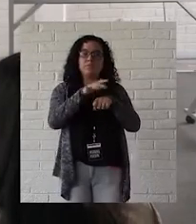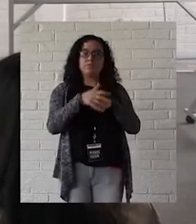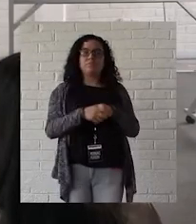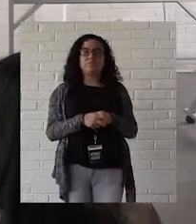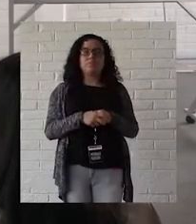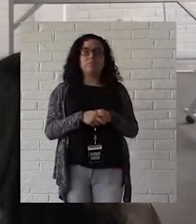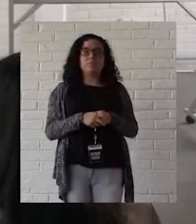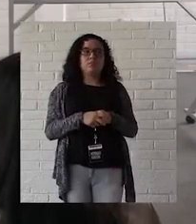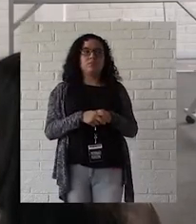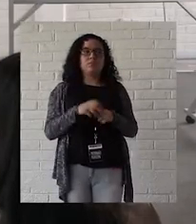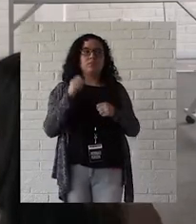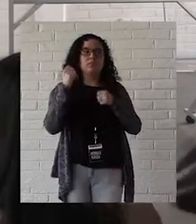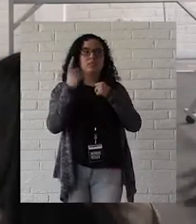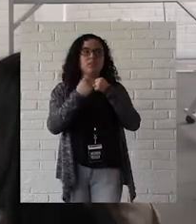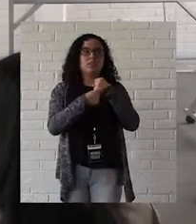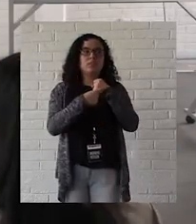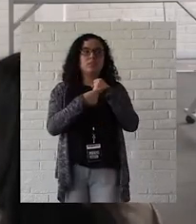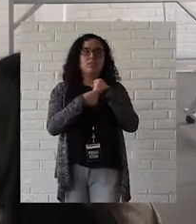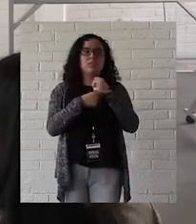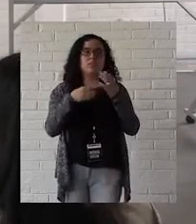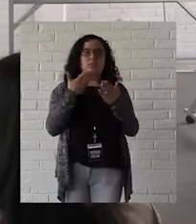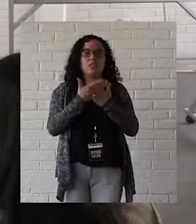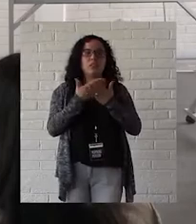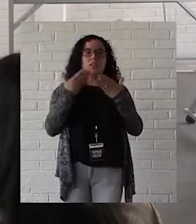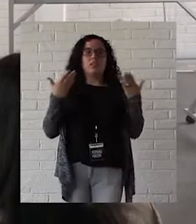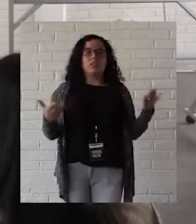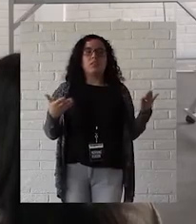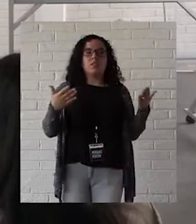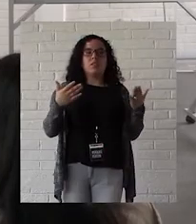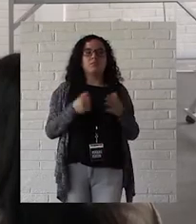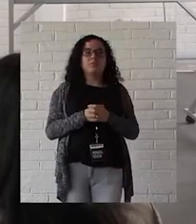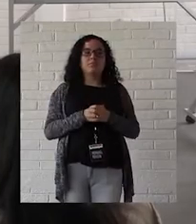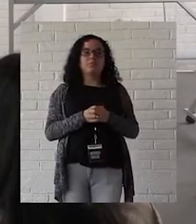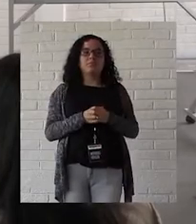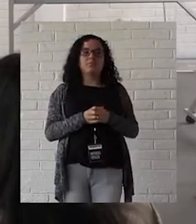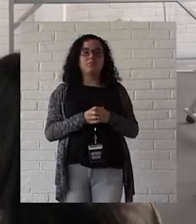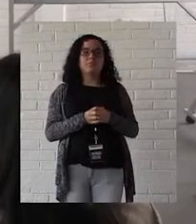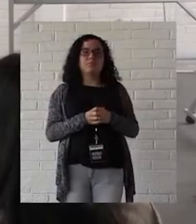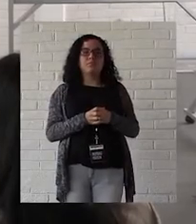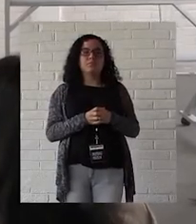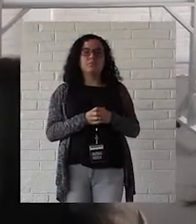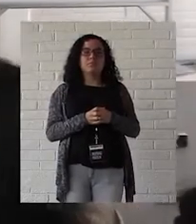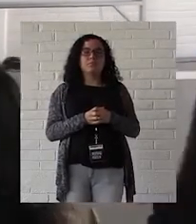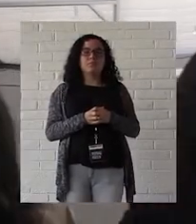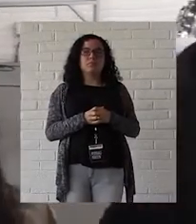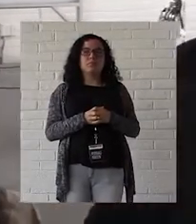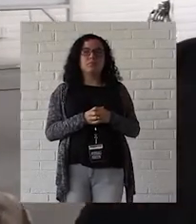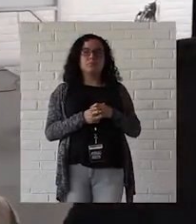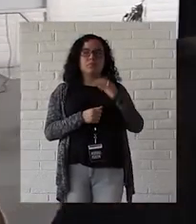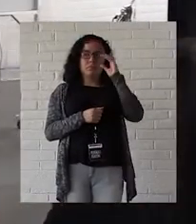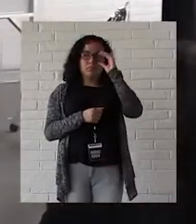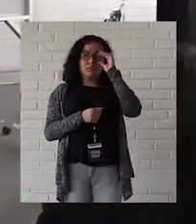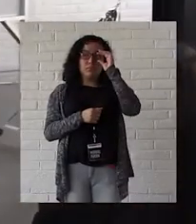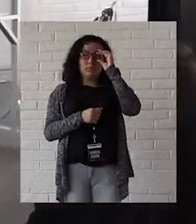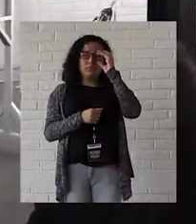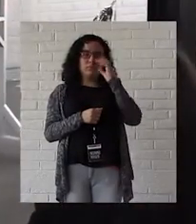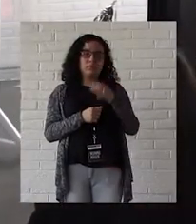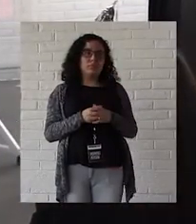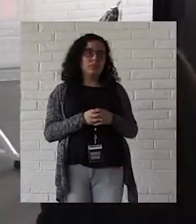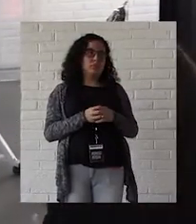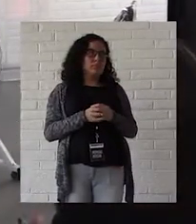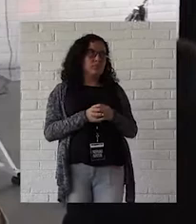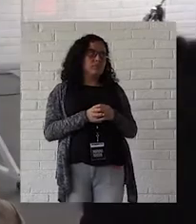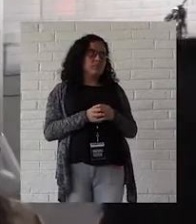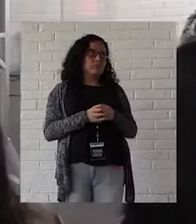tiene algo que ver con el momento presente. Entonces, vemos que el primero, a ver, lo vamos a poner por acá.